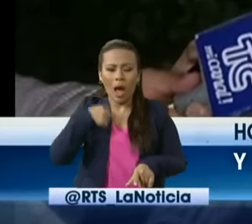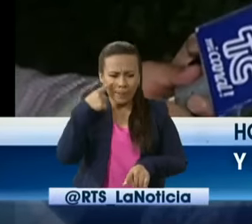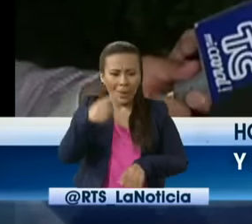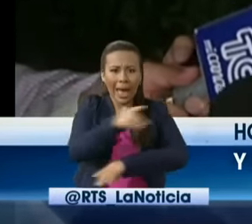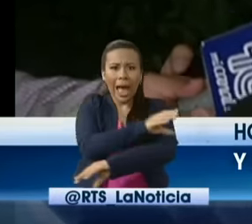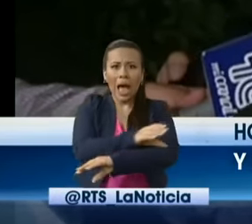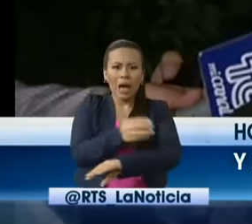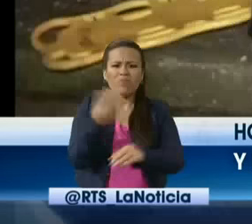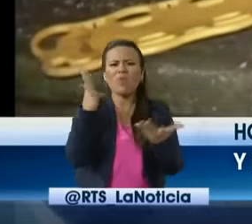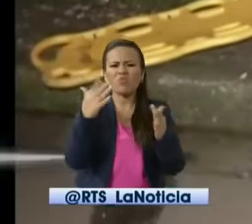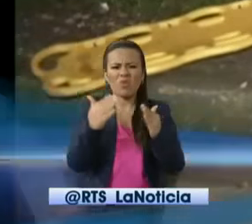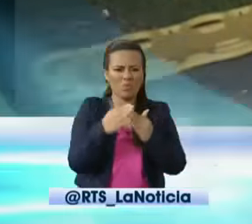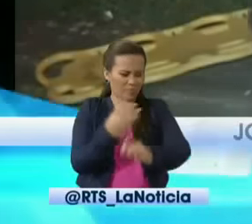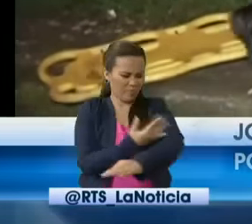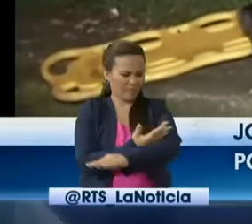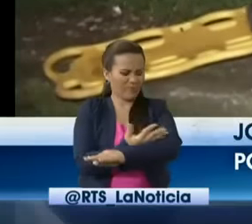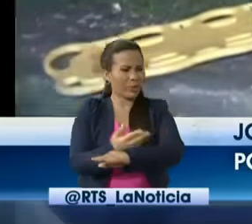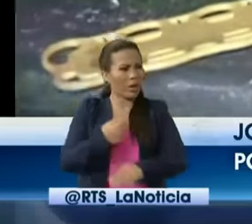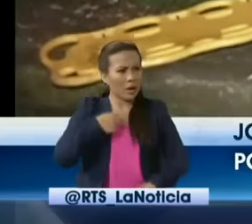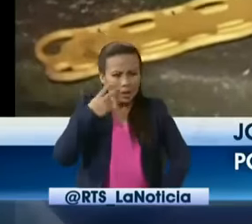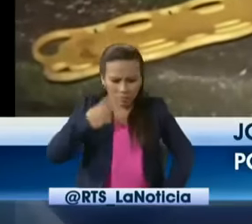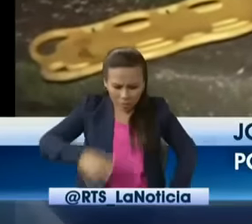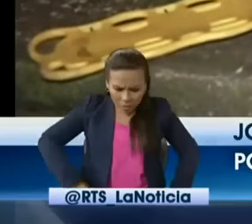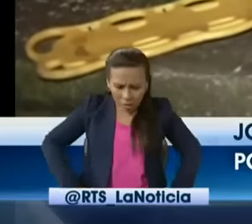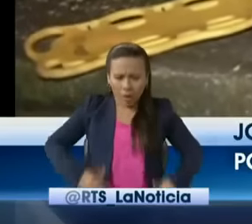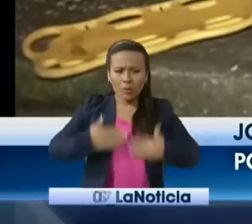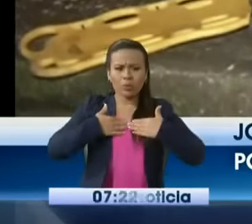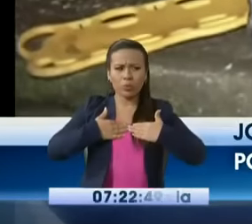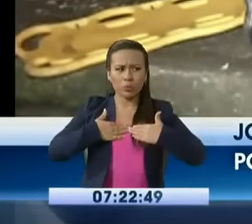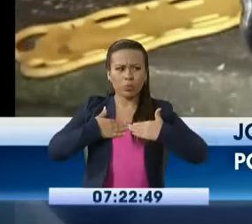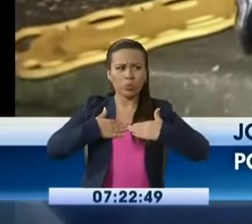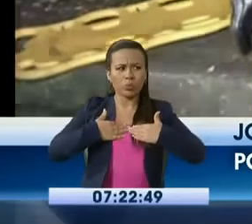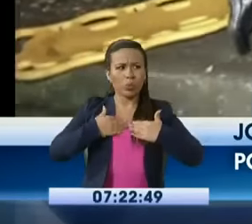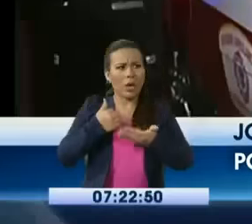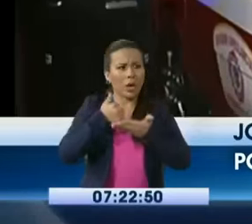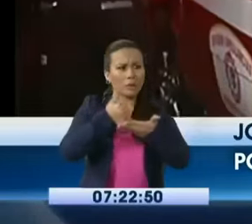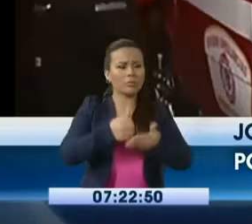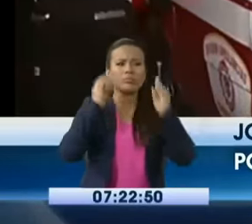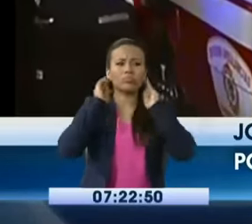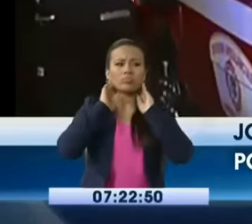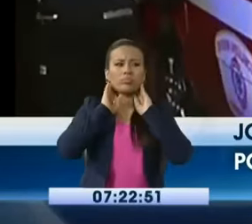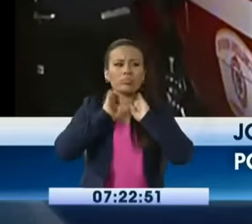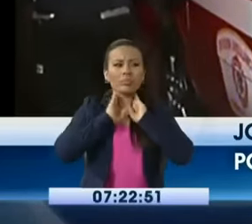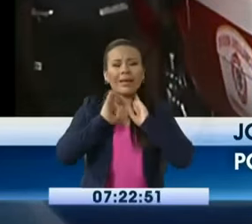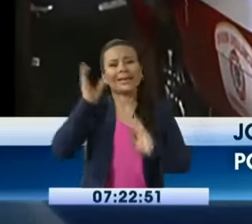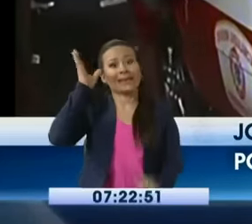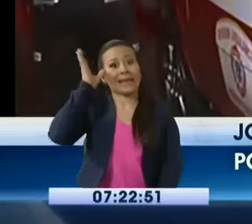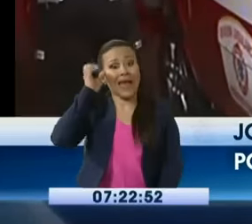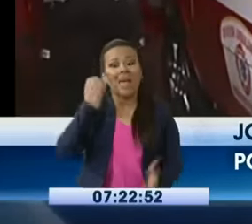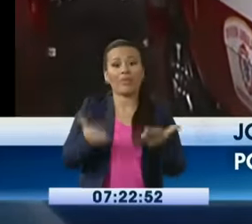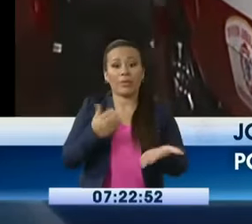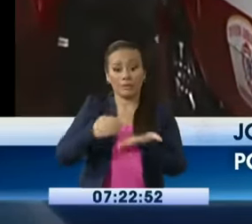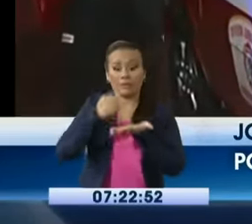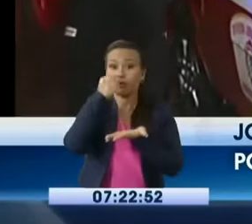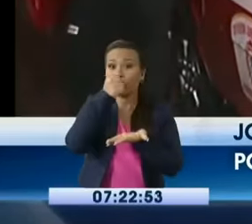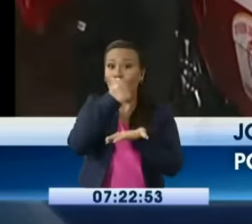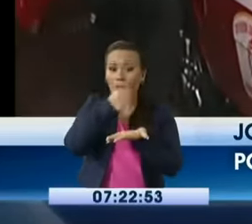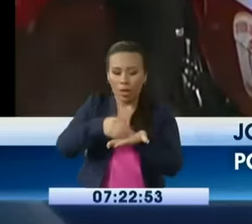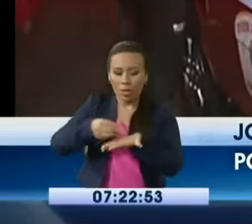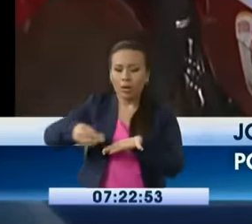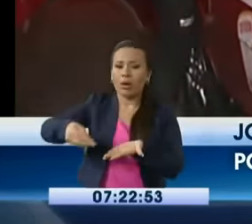Al bajarme, y por más que le daba los primeros auxilios, posiblemente se encontraba escopolaminado. Tuve que llamar a la ambulancia para